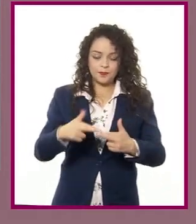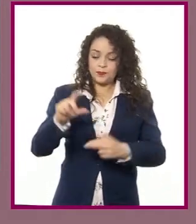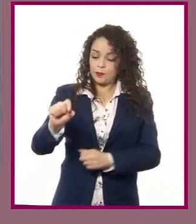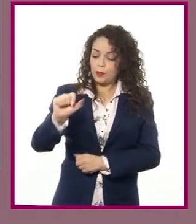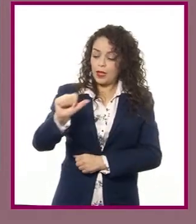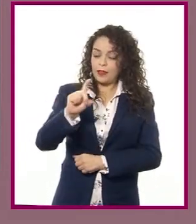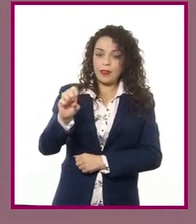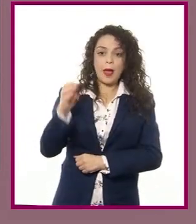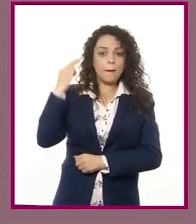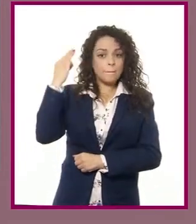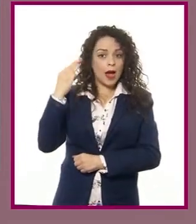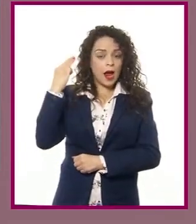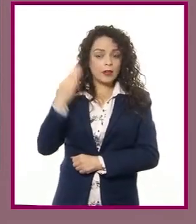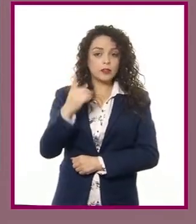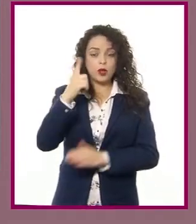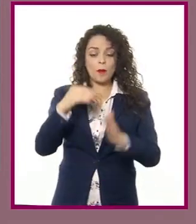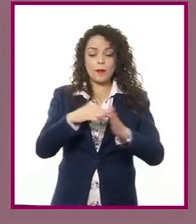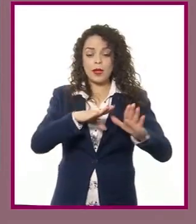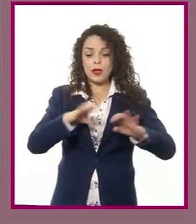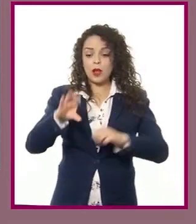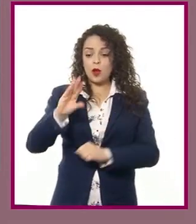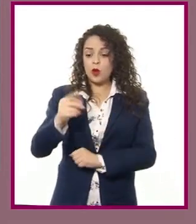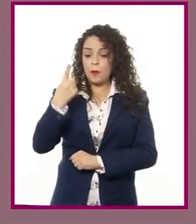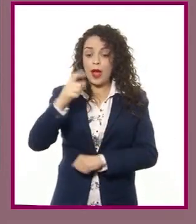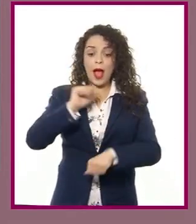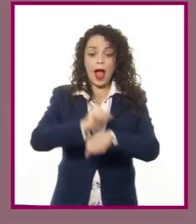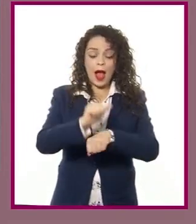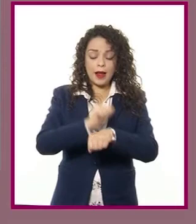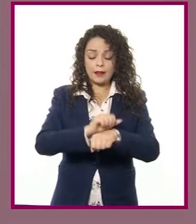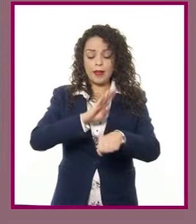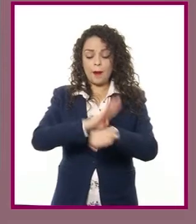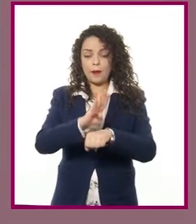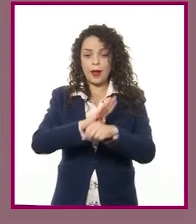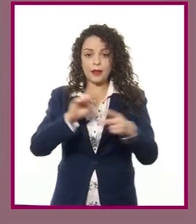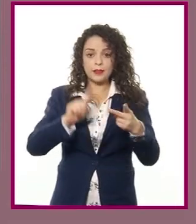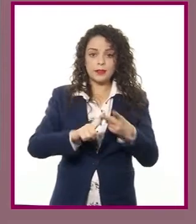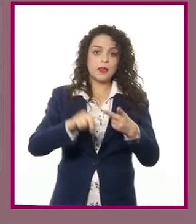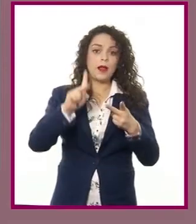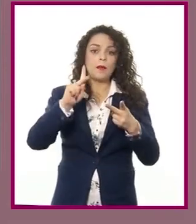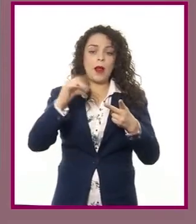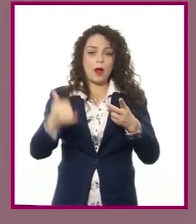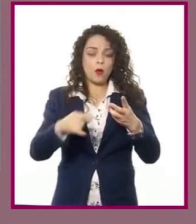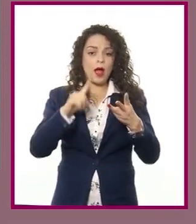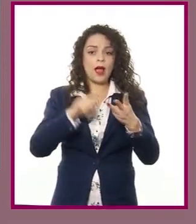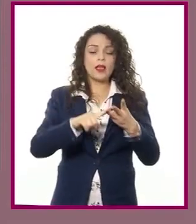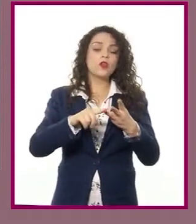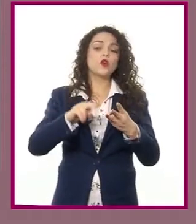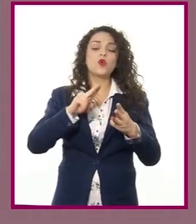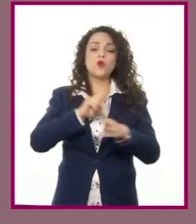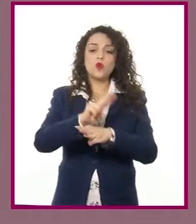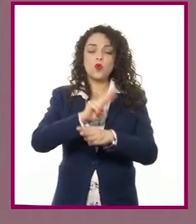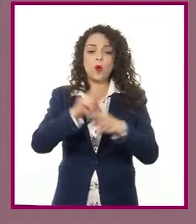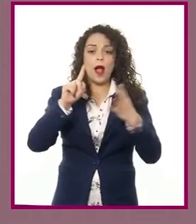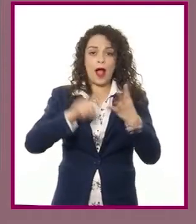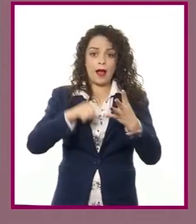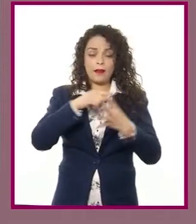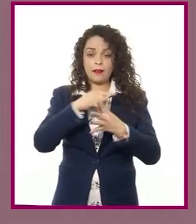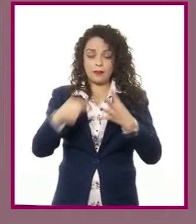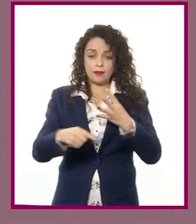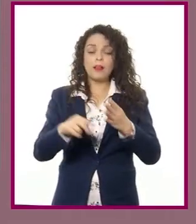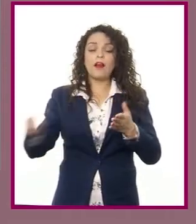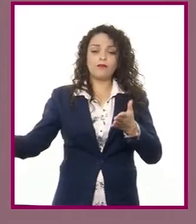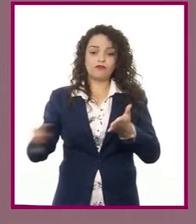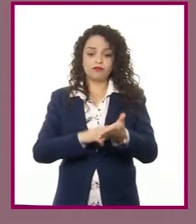de 1991, Argentina, Brasil, Paraguay y Uruguay firmaron el acuerdo fundacional